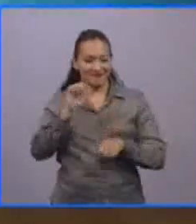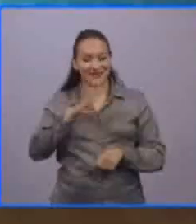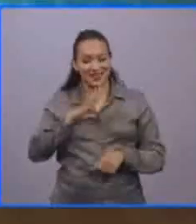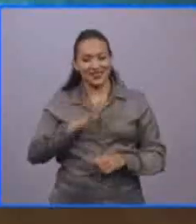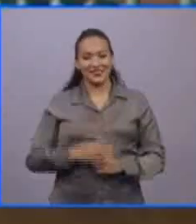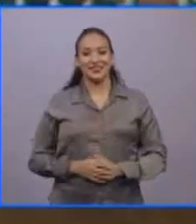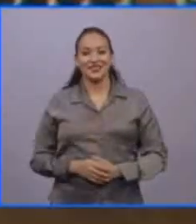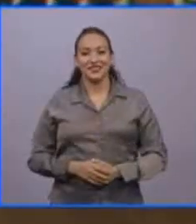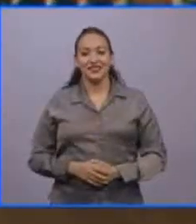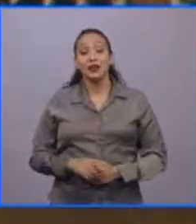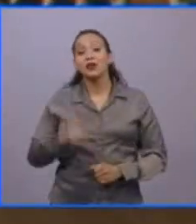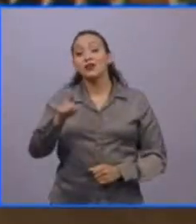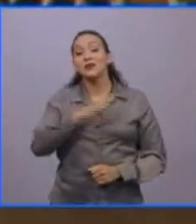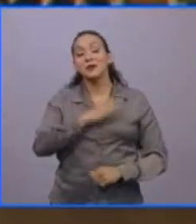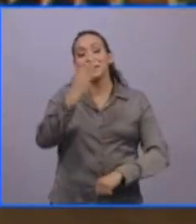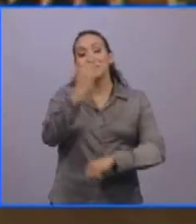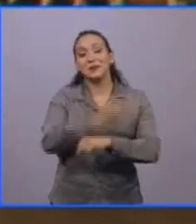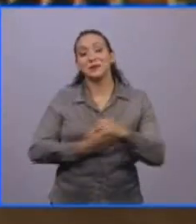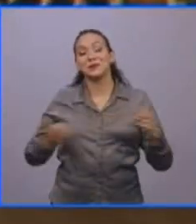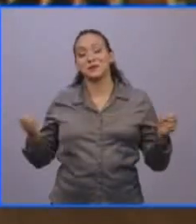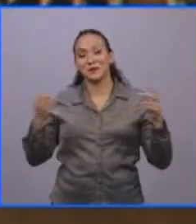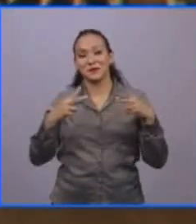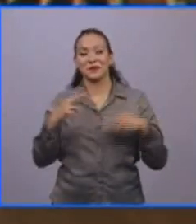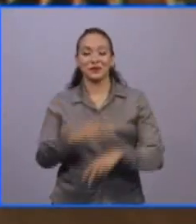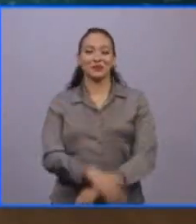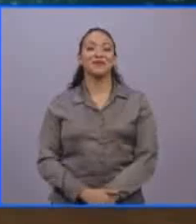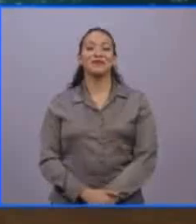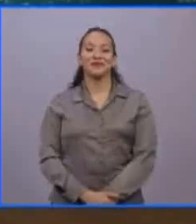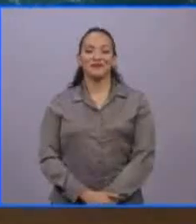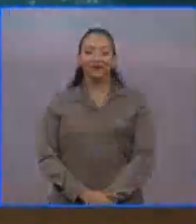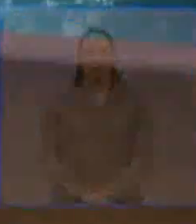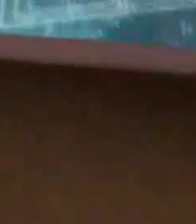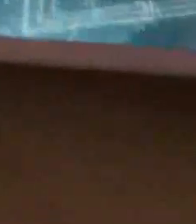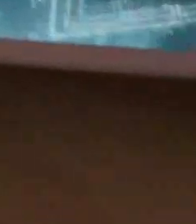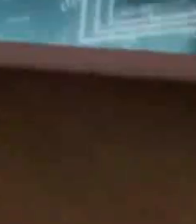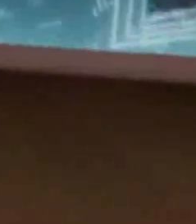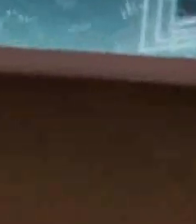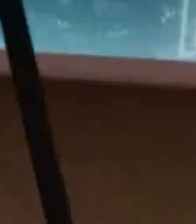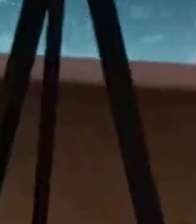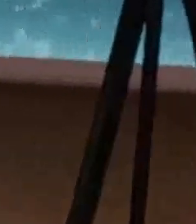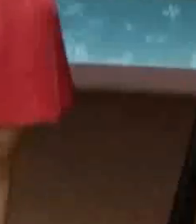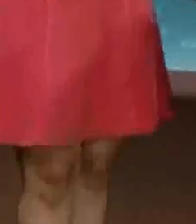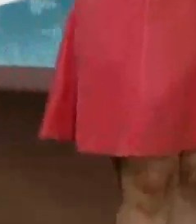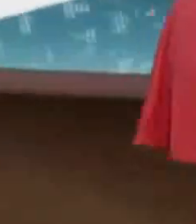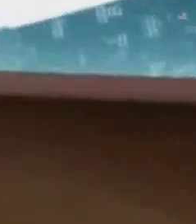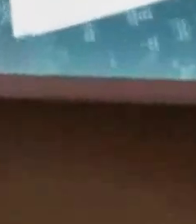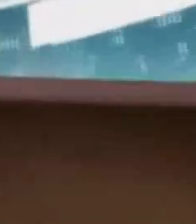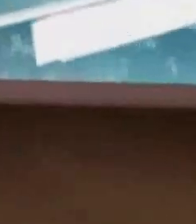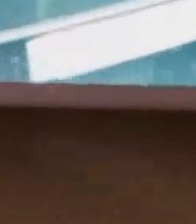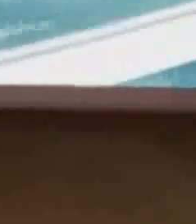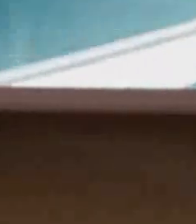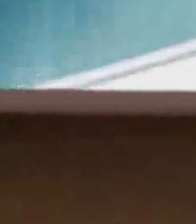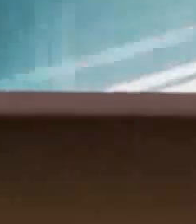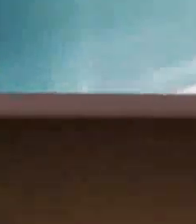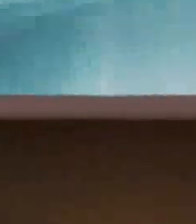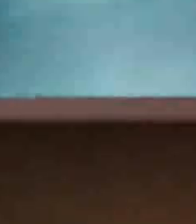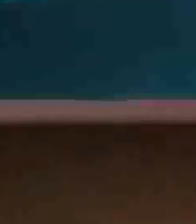Judicial de la Federación. Que tenga muy buena tarde y hasta pronto.